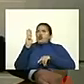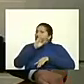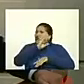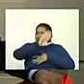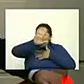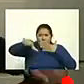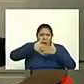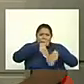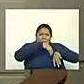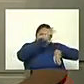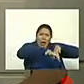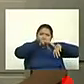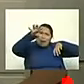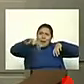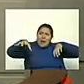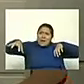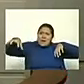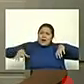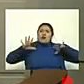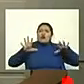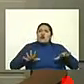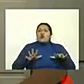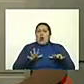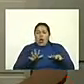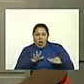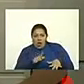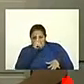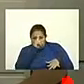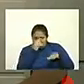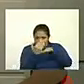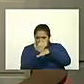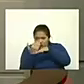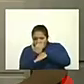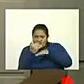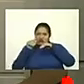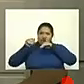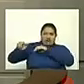empresas concesionarias de vías en Colombia.